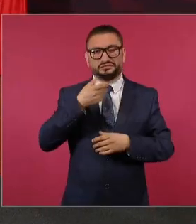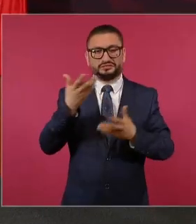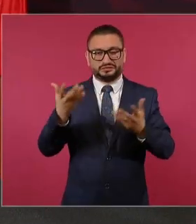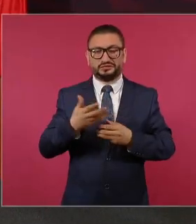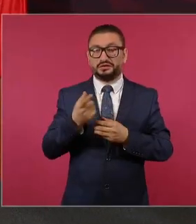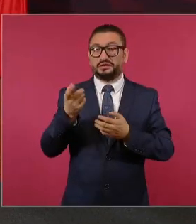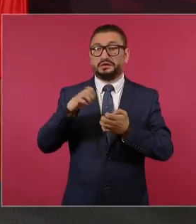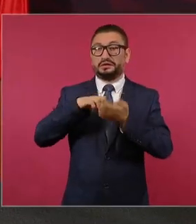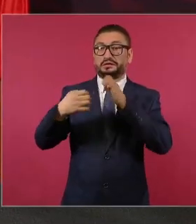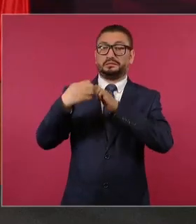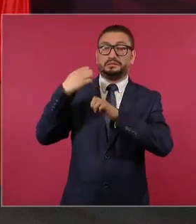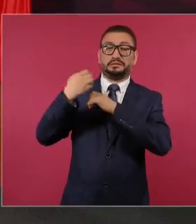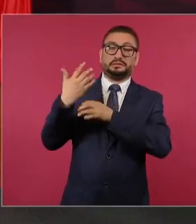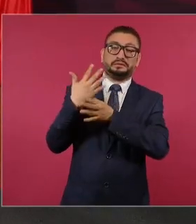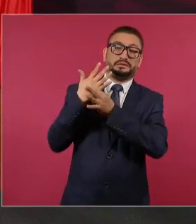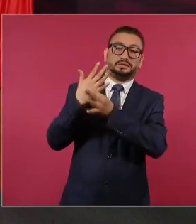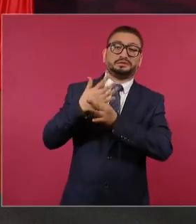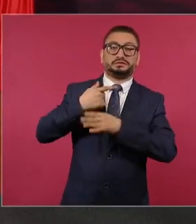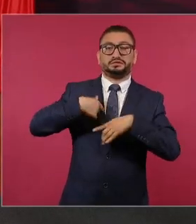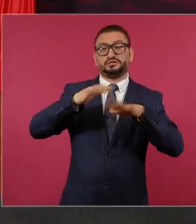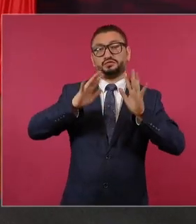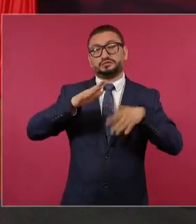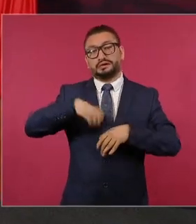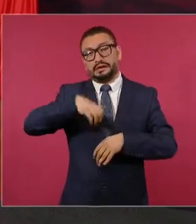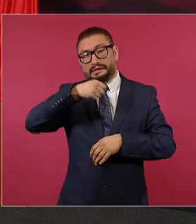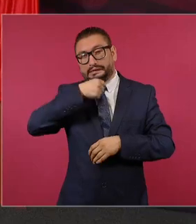mis adversarios que estoy chocheando.